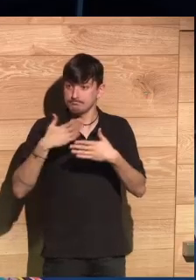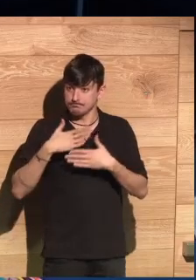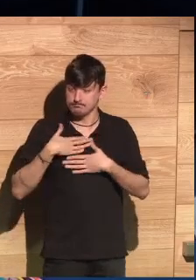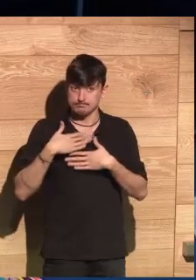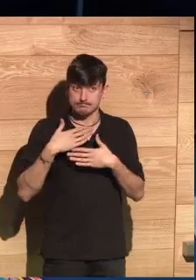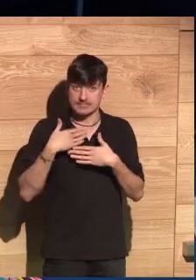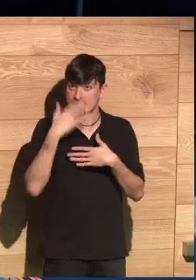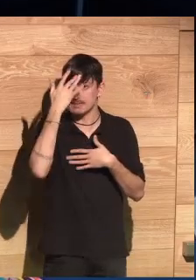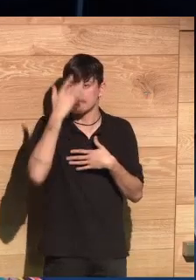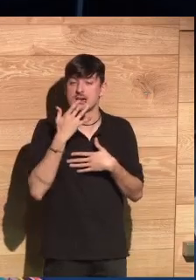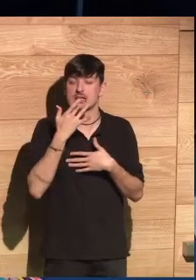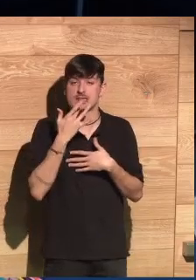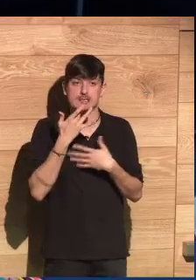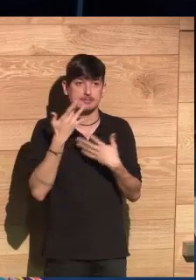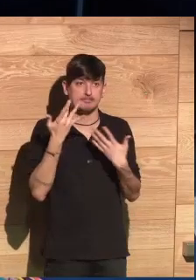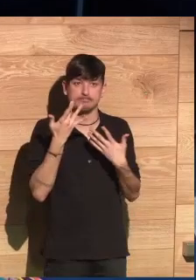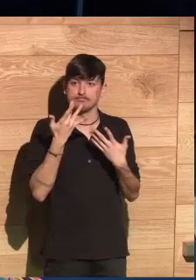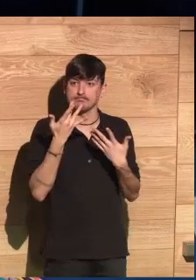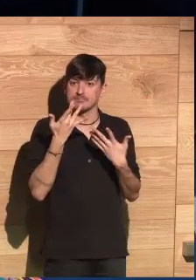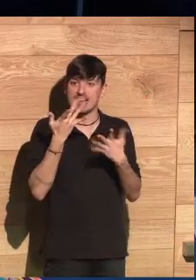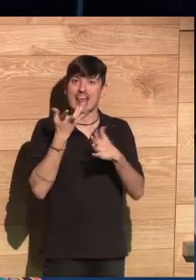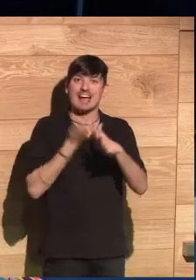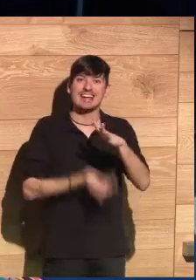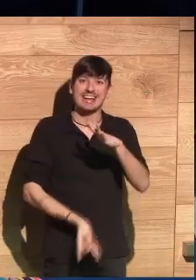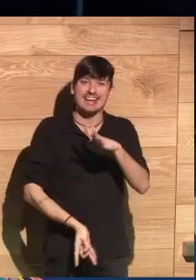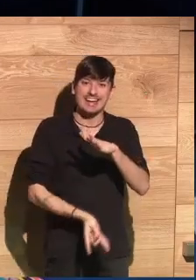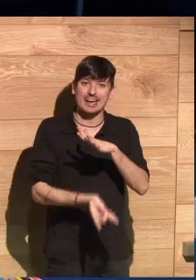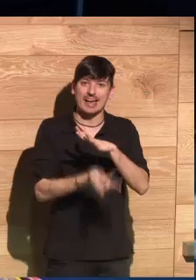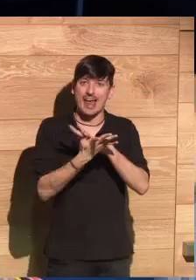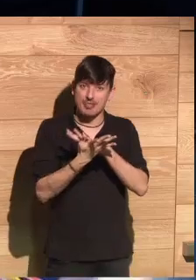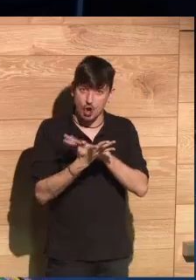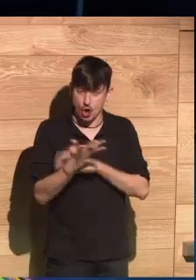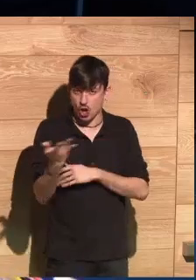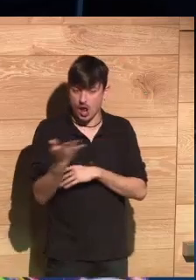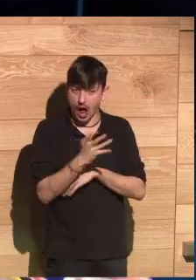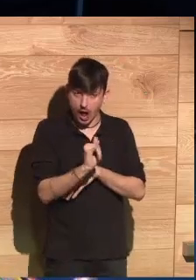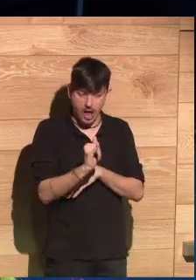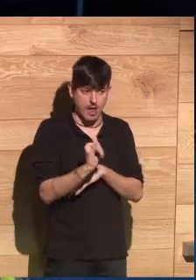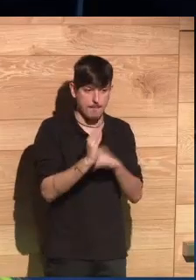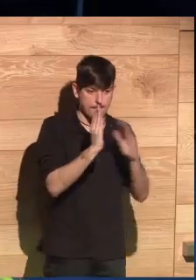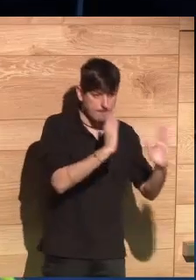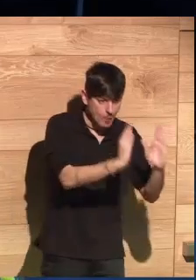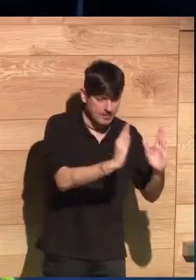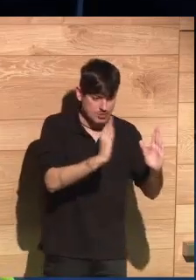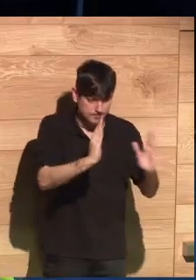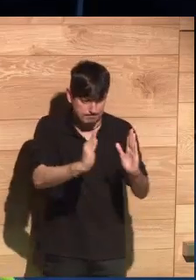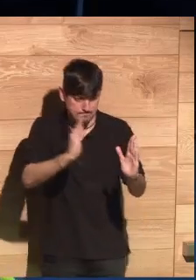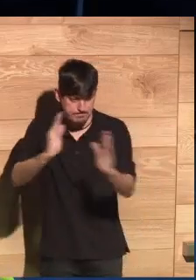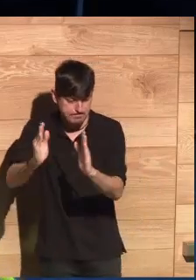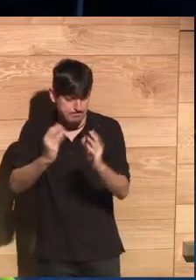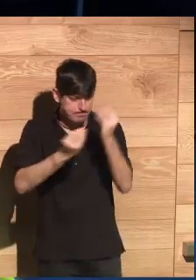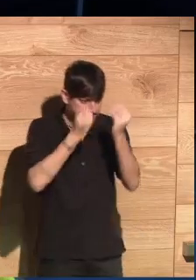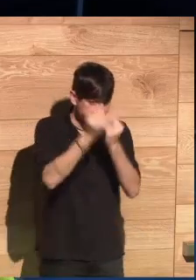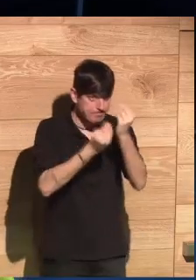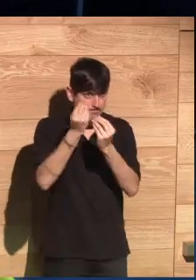la imagen de la creación. O sea, hay distintos momentos y distintas reflexiones que te hacen ver, pero bueno,